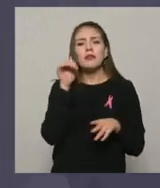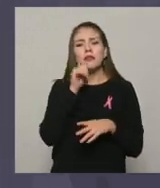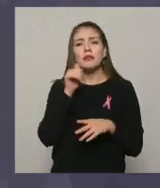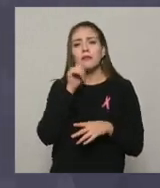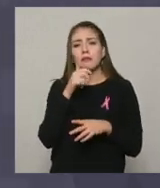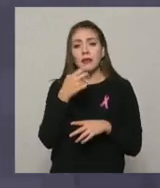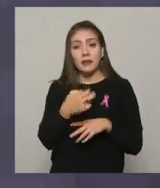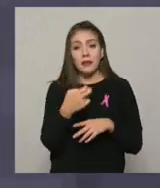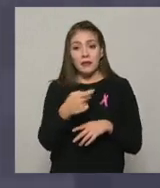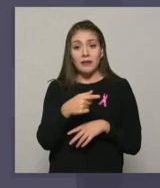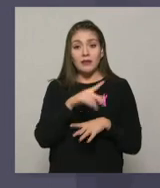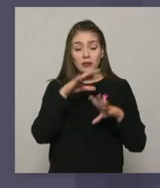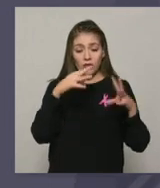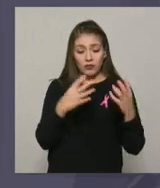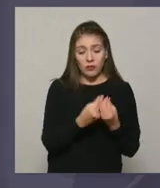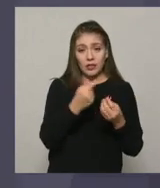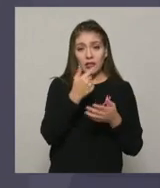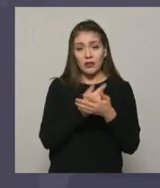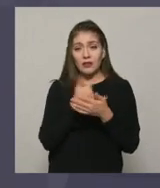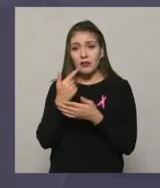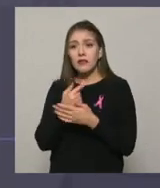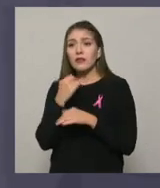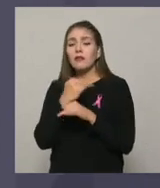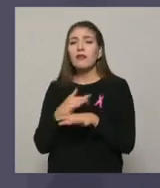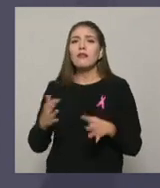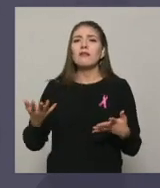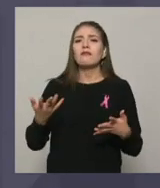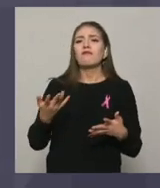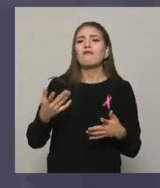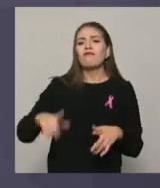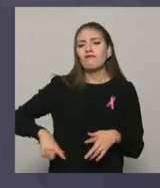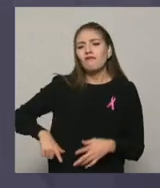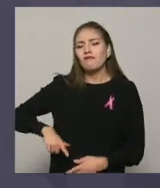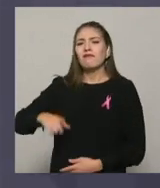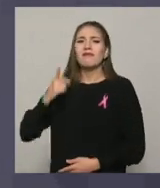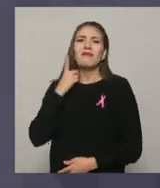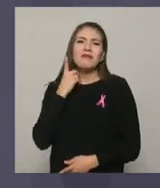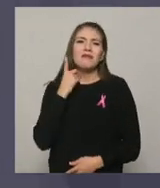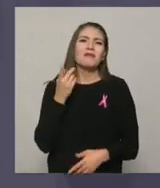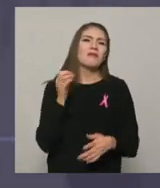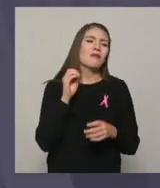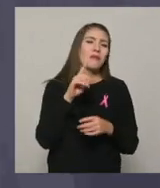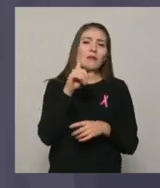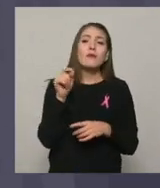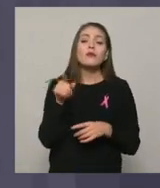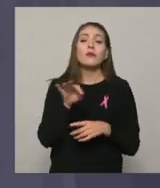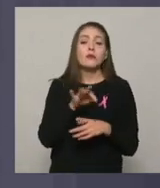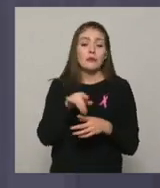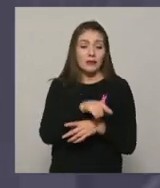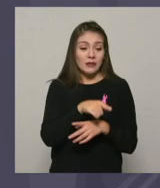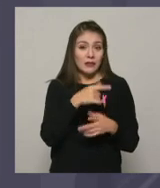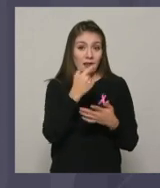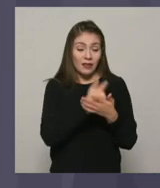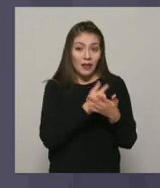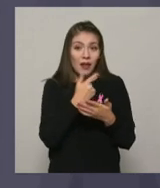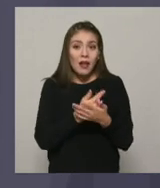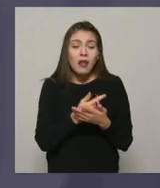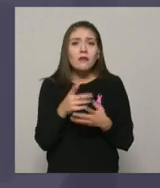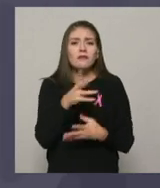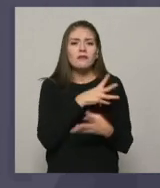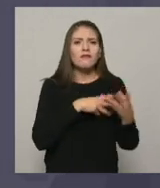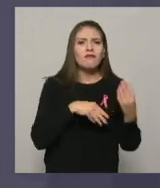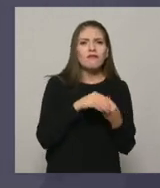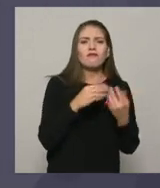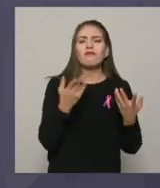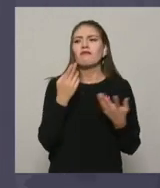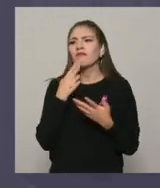esos datos los colecte algún legislador, algún funcionario público y pueda transformarlos en aplicación de algo sobre